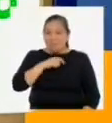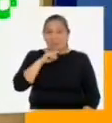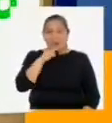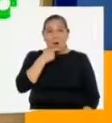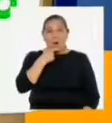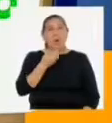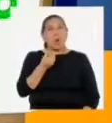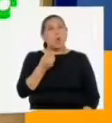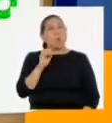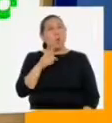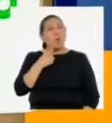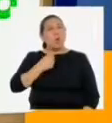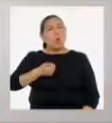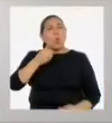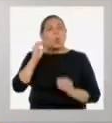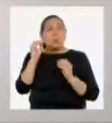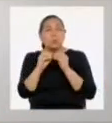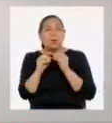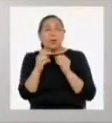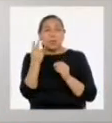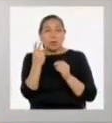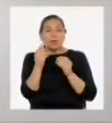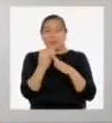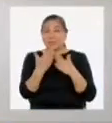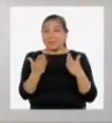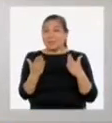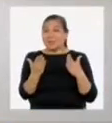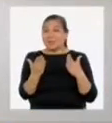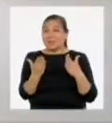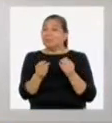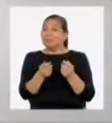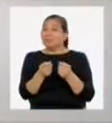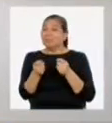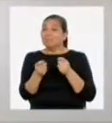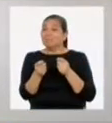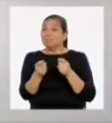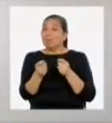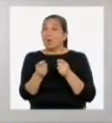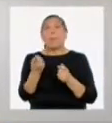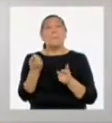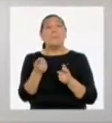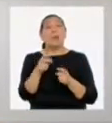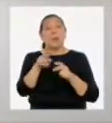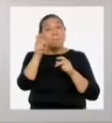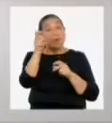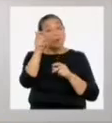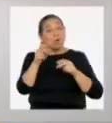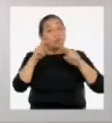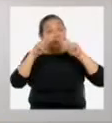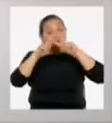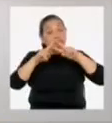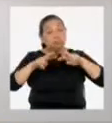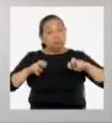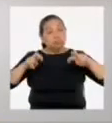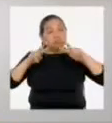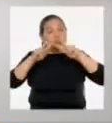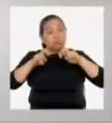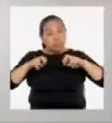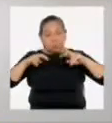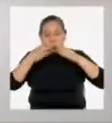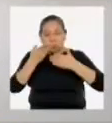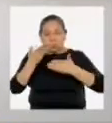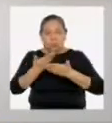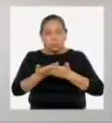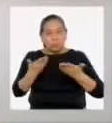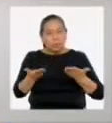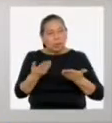ser sacerdotisa y curandera? Esta es una hipótesis que manejan las y los investigadores luego de